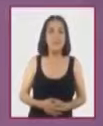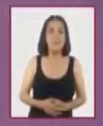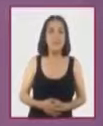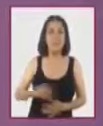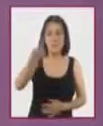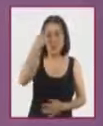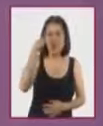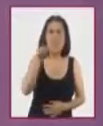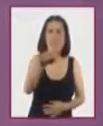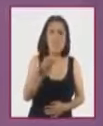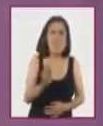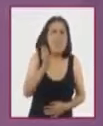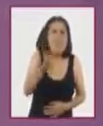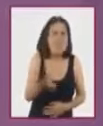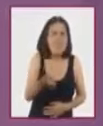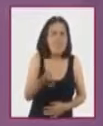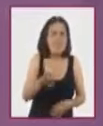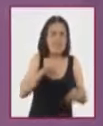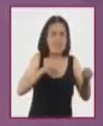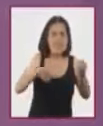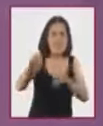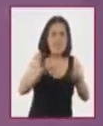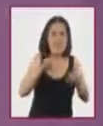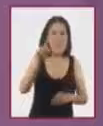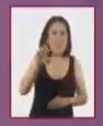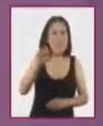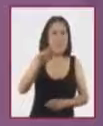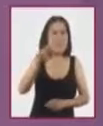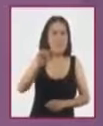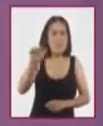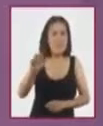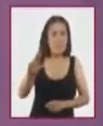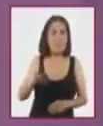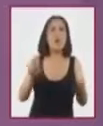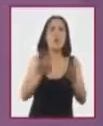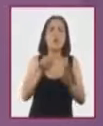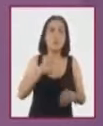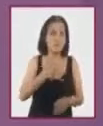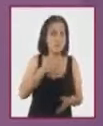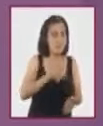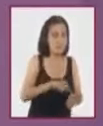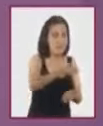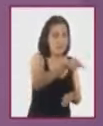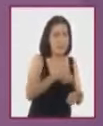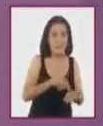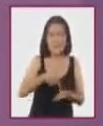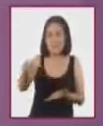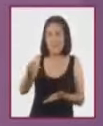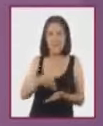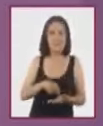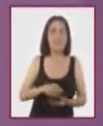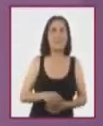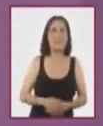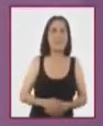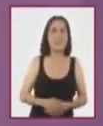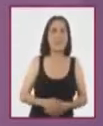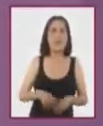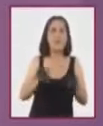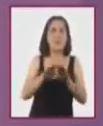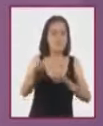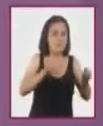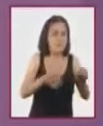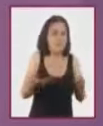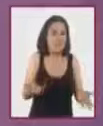Para ti, ¿qué es el desplazamiento? Moverme de un lugar a otro. Un